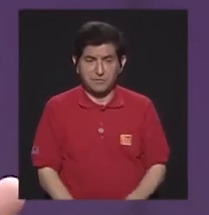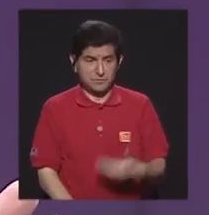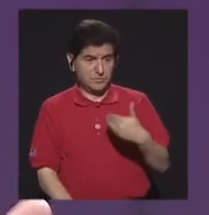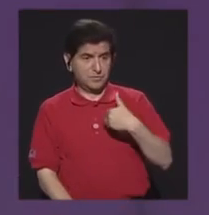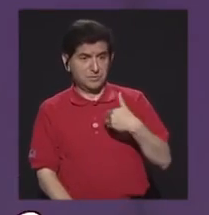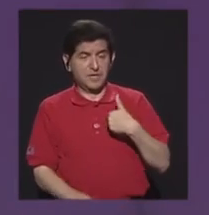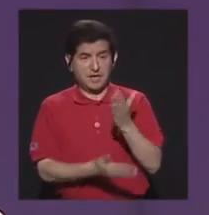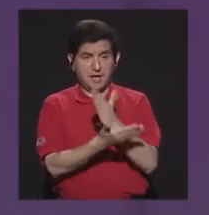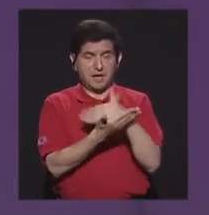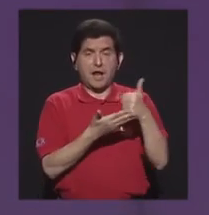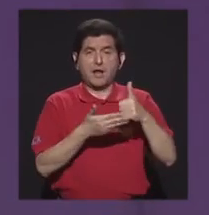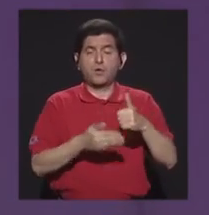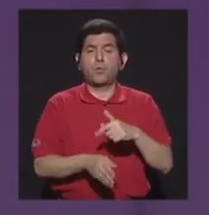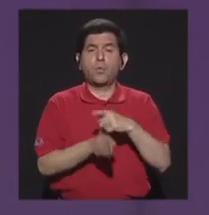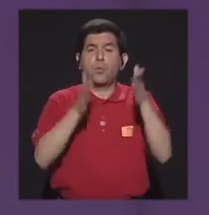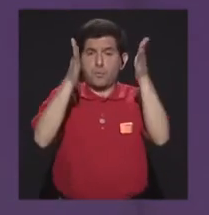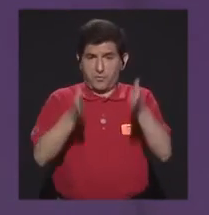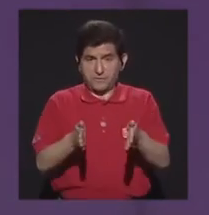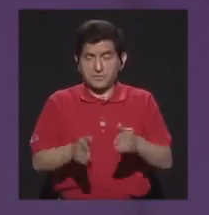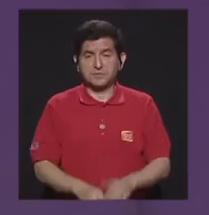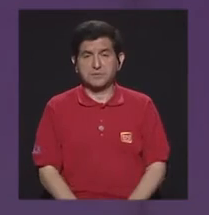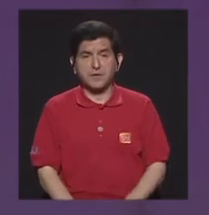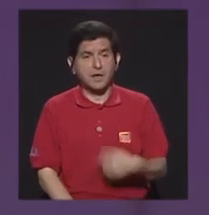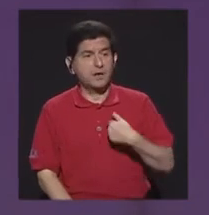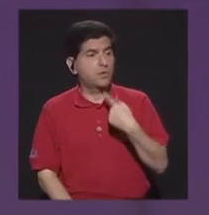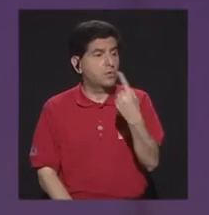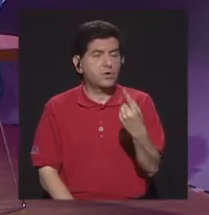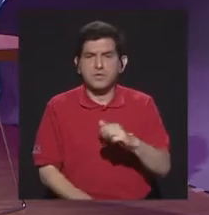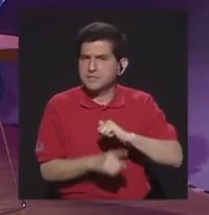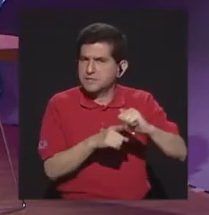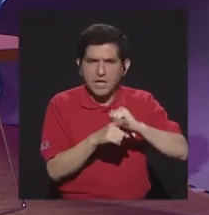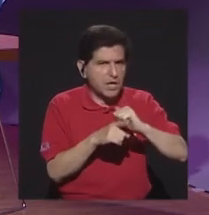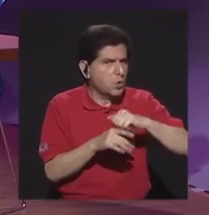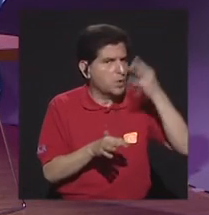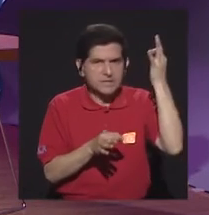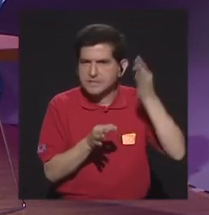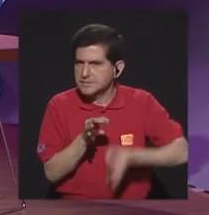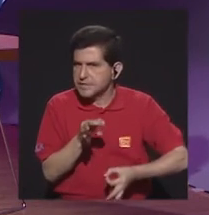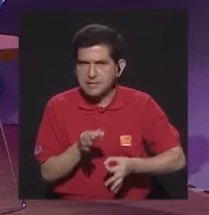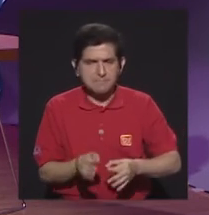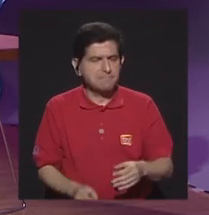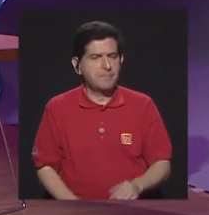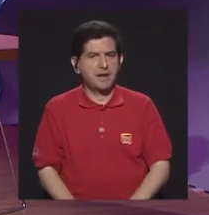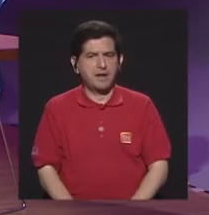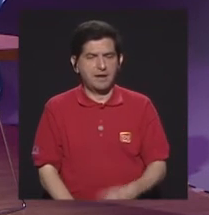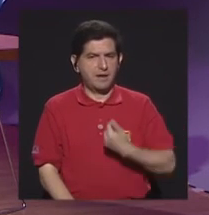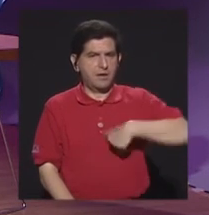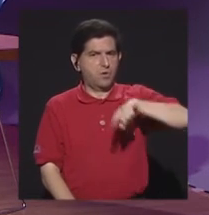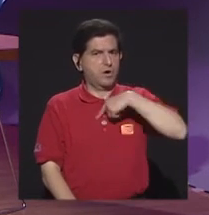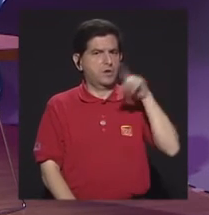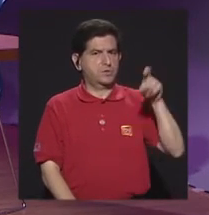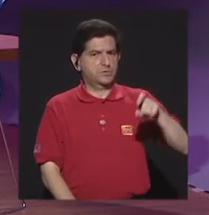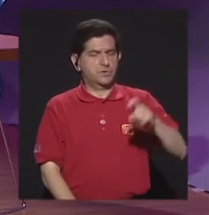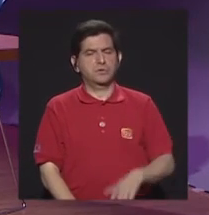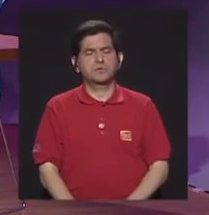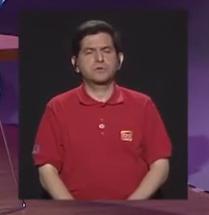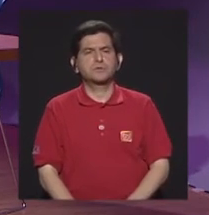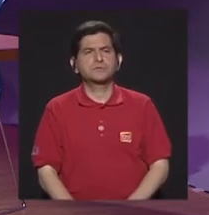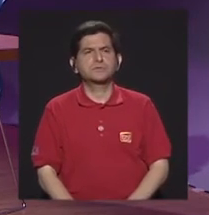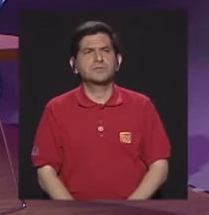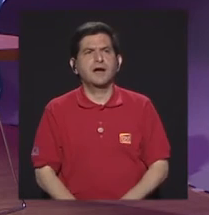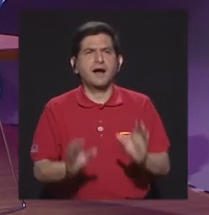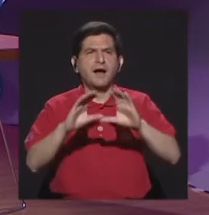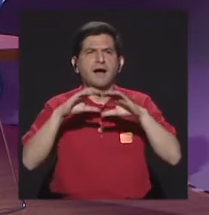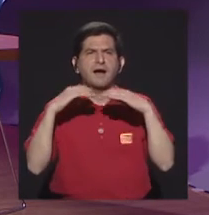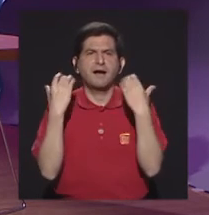tienen ciertos profesionales, uno dice, bueno, no es una capacitación sencilla lo que debemos recibir. Por ejemplo, clases de matemáticas